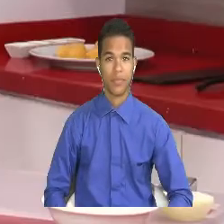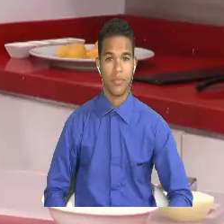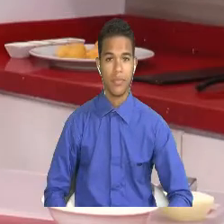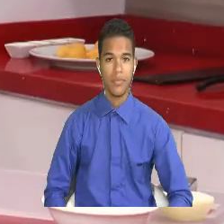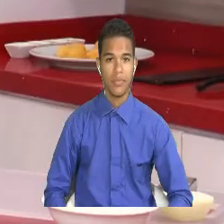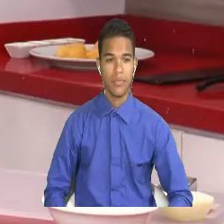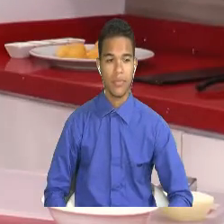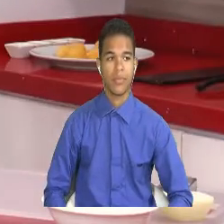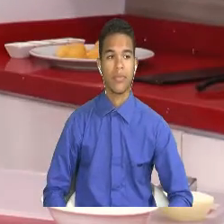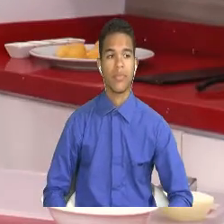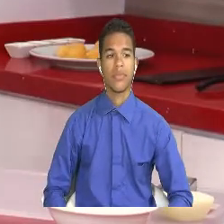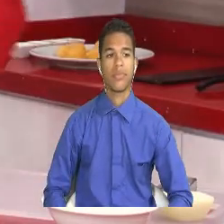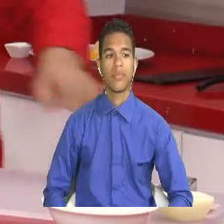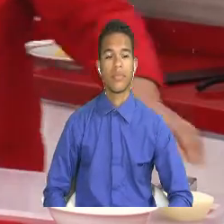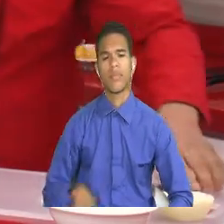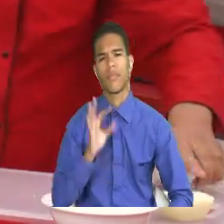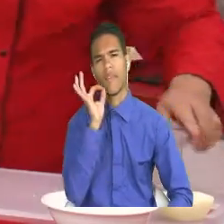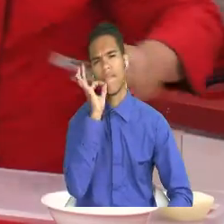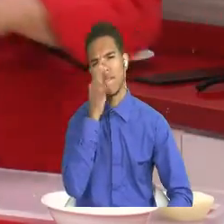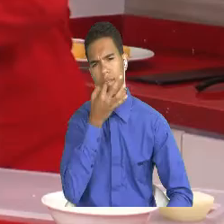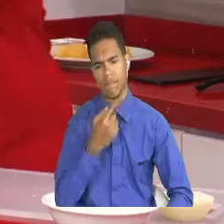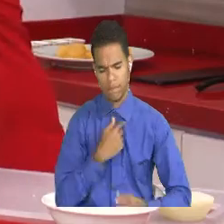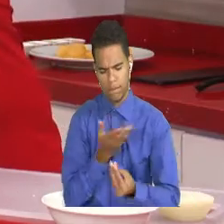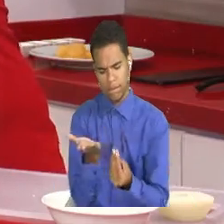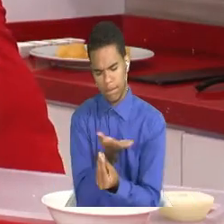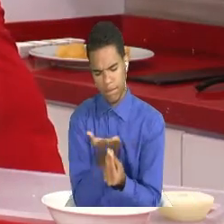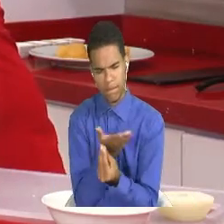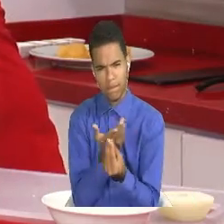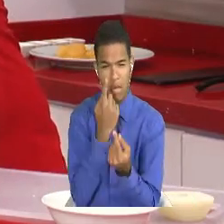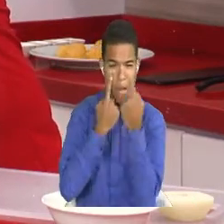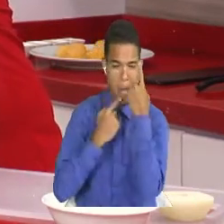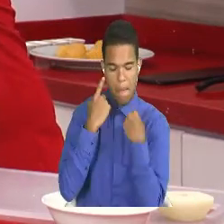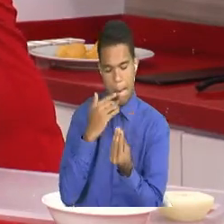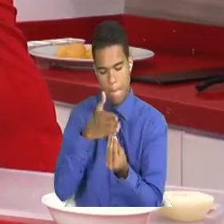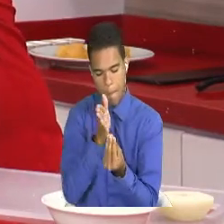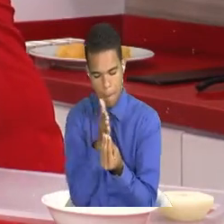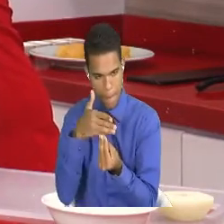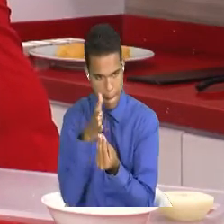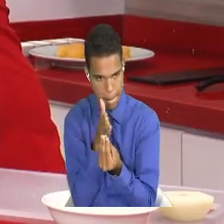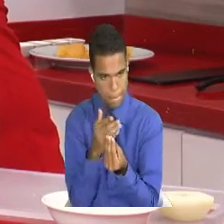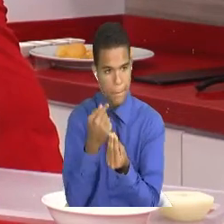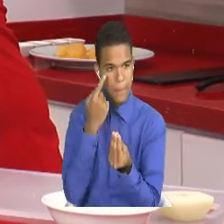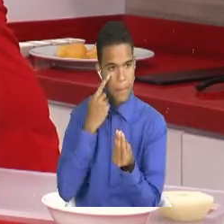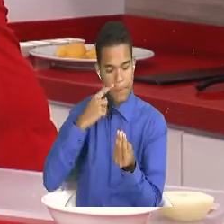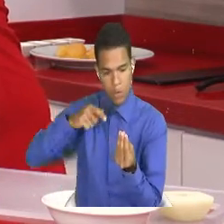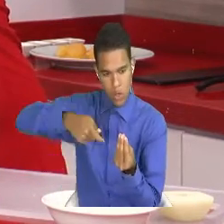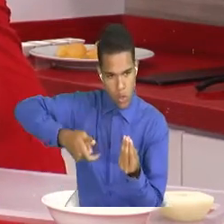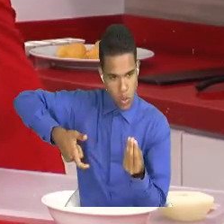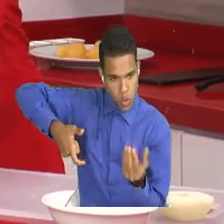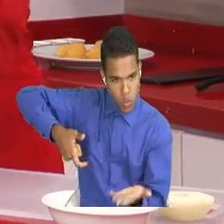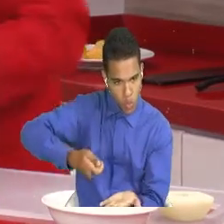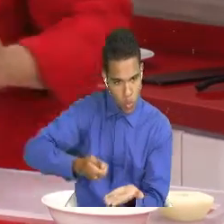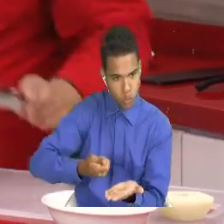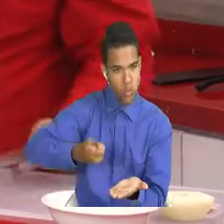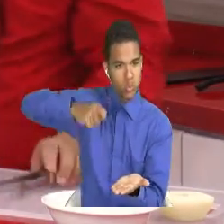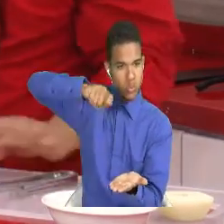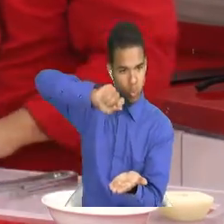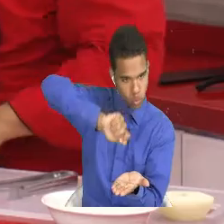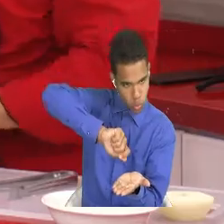cómo van quedando los aritos. Voy a coger acá esta pinza, los empezamos a voltear. Ajá. Mira. Es un rebozado muy